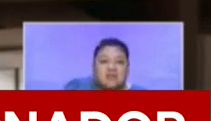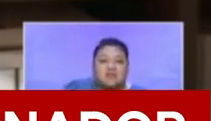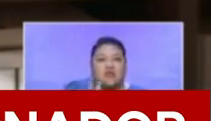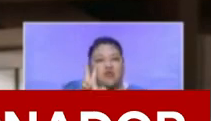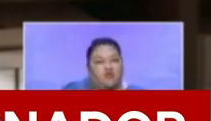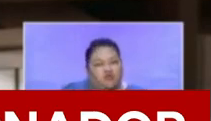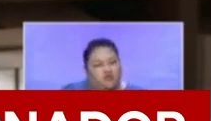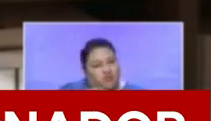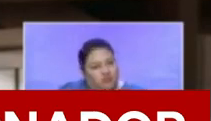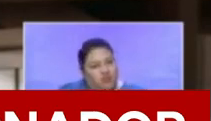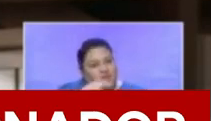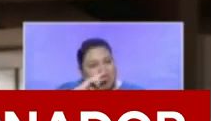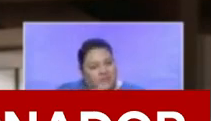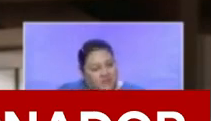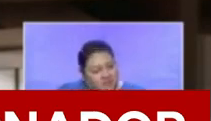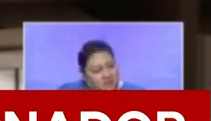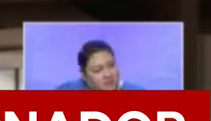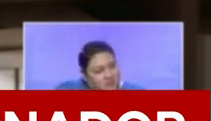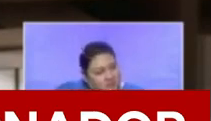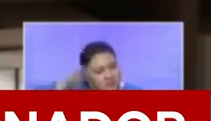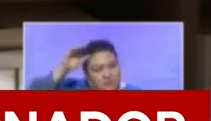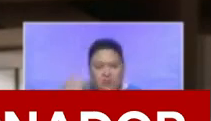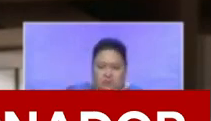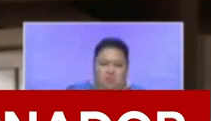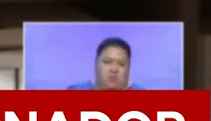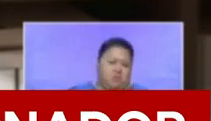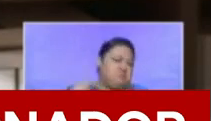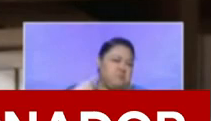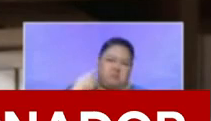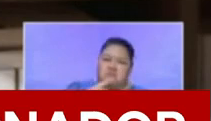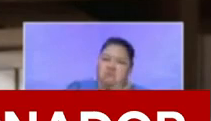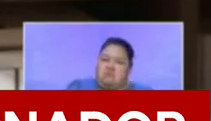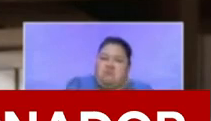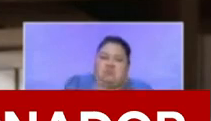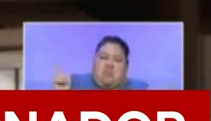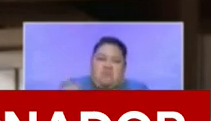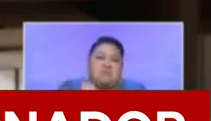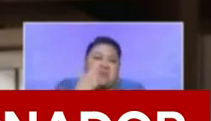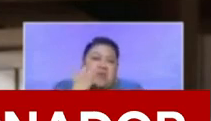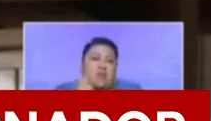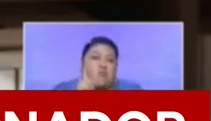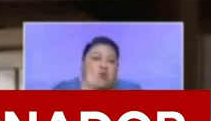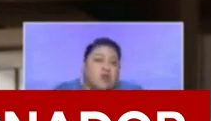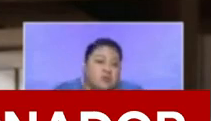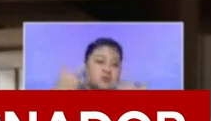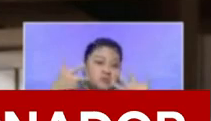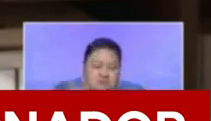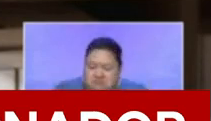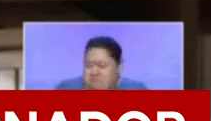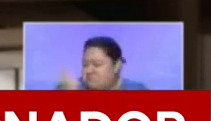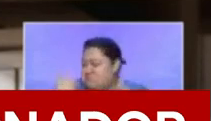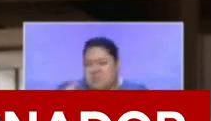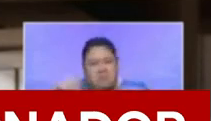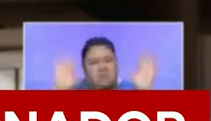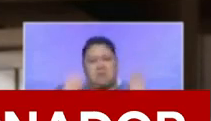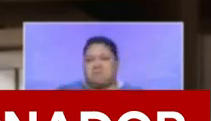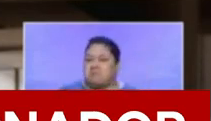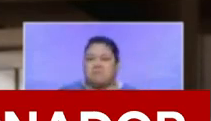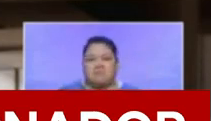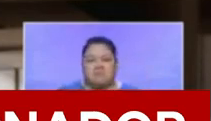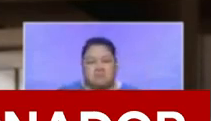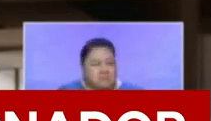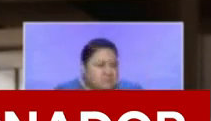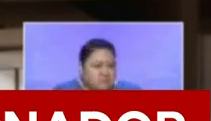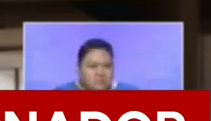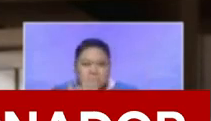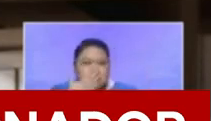escenario de la política local? Lo decimos porque nos comentas que probablemente el TRIFE sesione la otra semana,